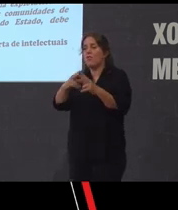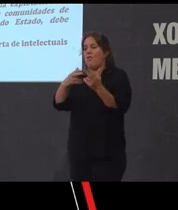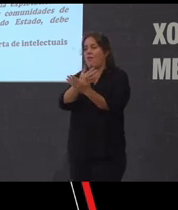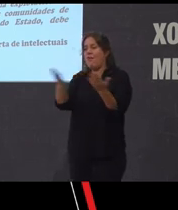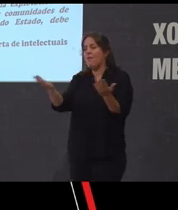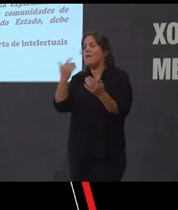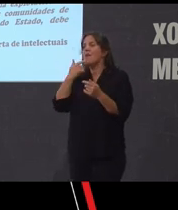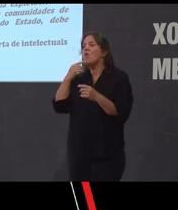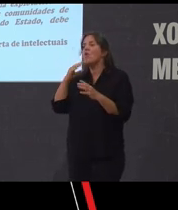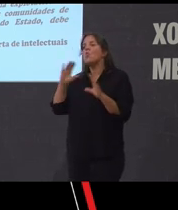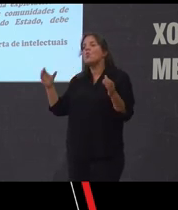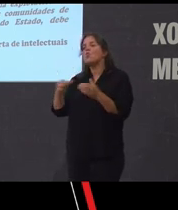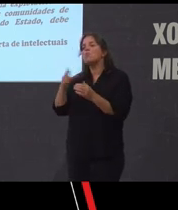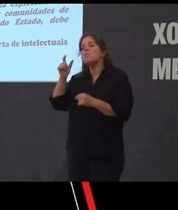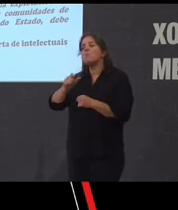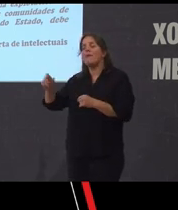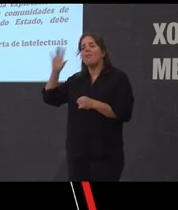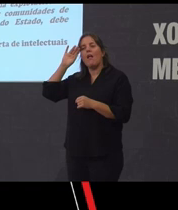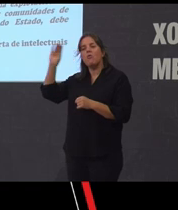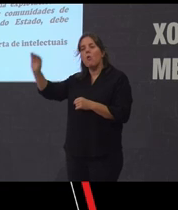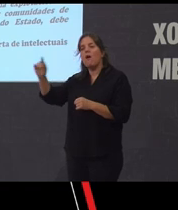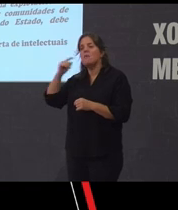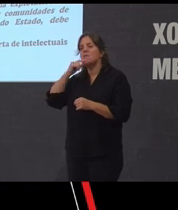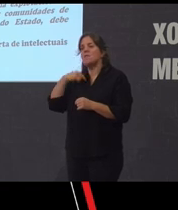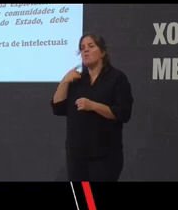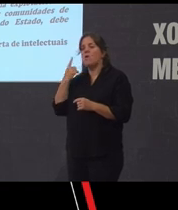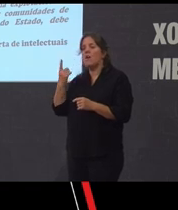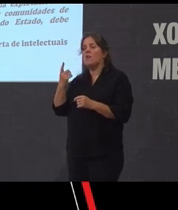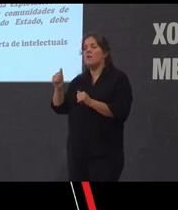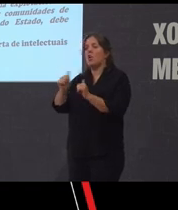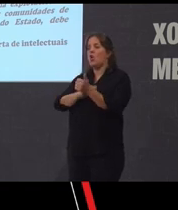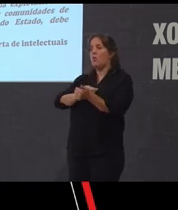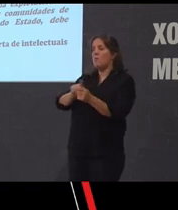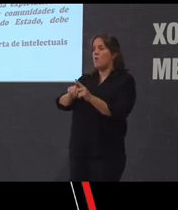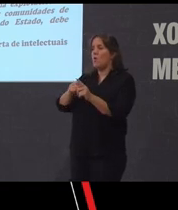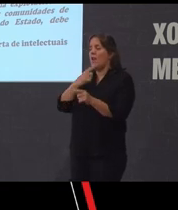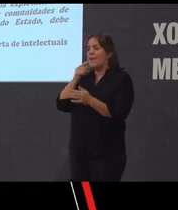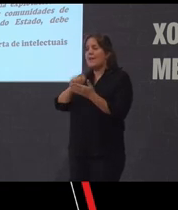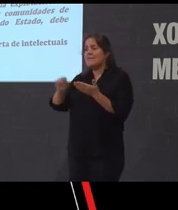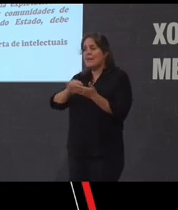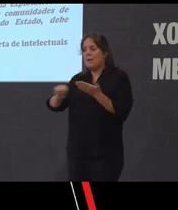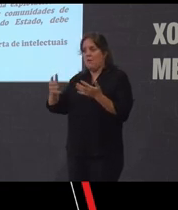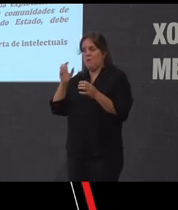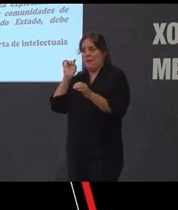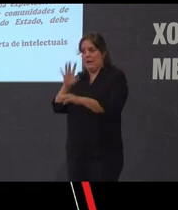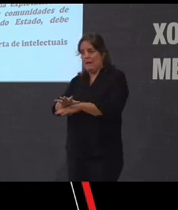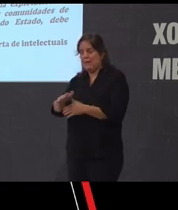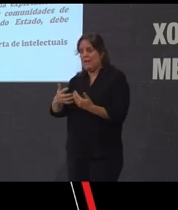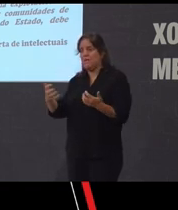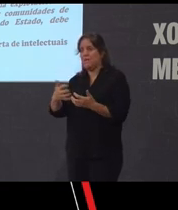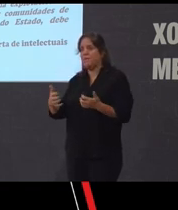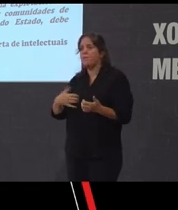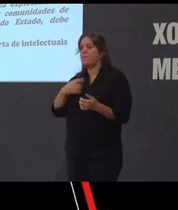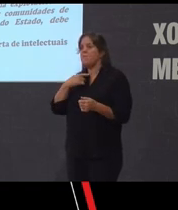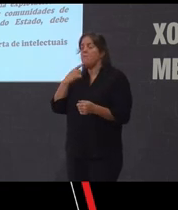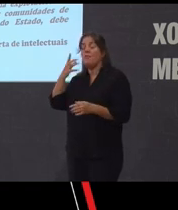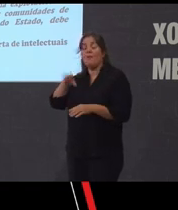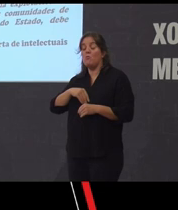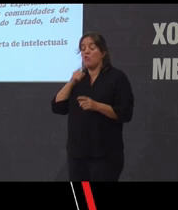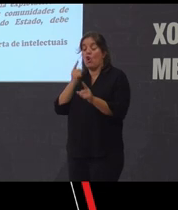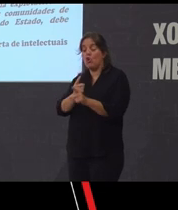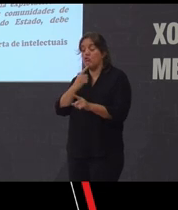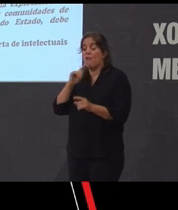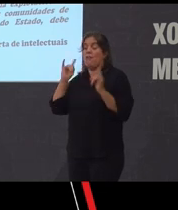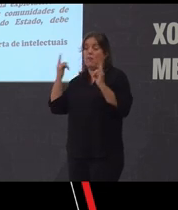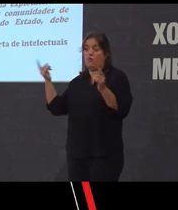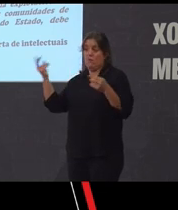fan eco e escriben unha carta como esta. O campesinado galego non está en principio en contra da repoboación forestal, pero considera